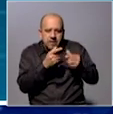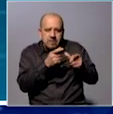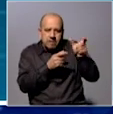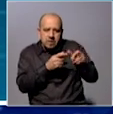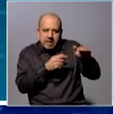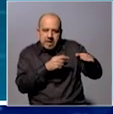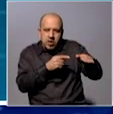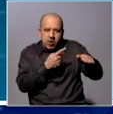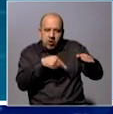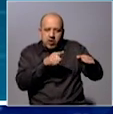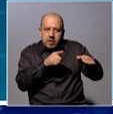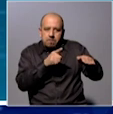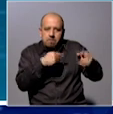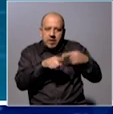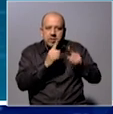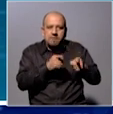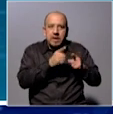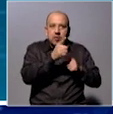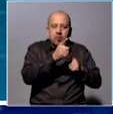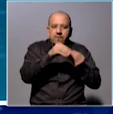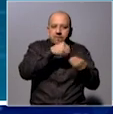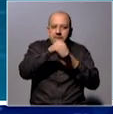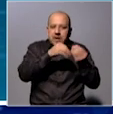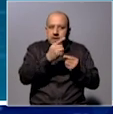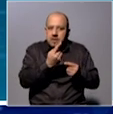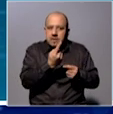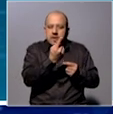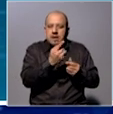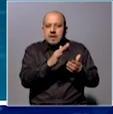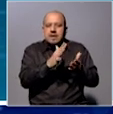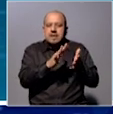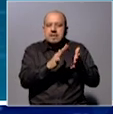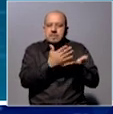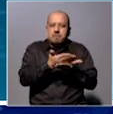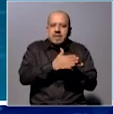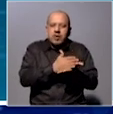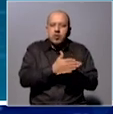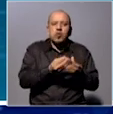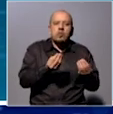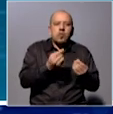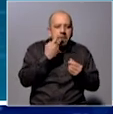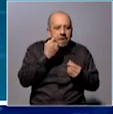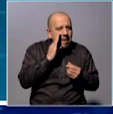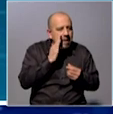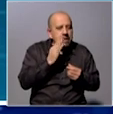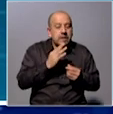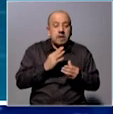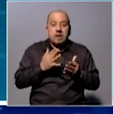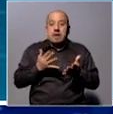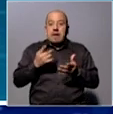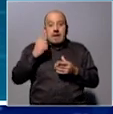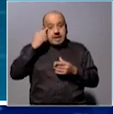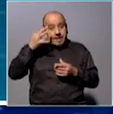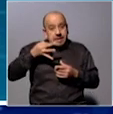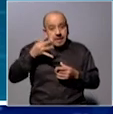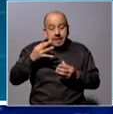directamente afectada, pero también con gente que se pone en el lugar de la mediación, que son los padres y las madres? La realidad es que en